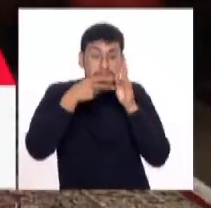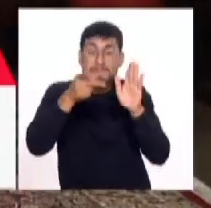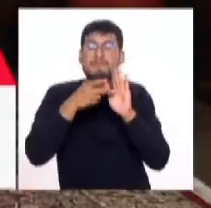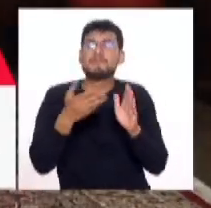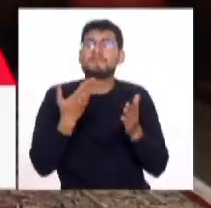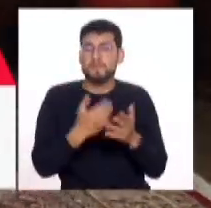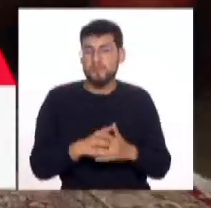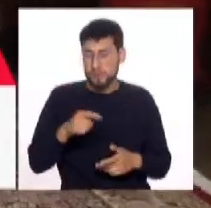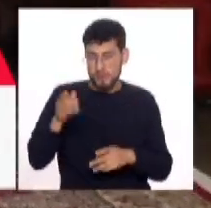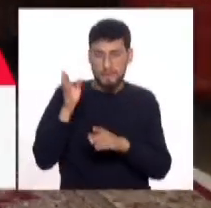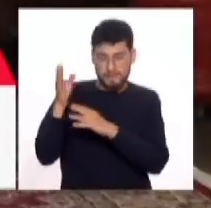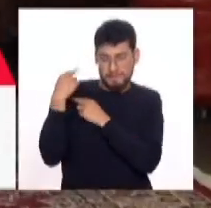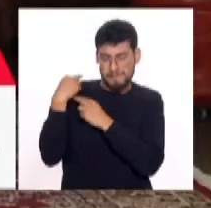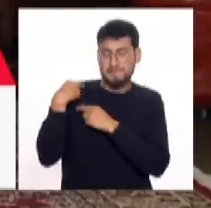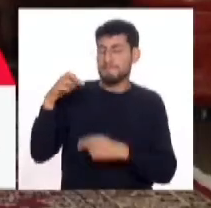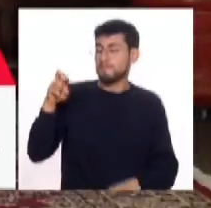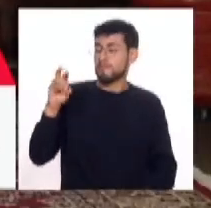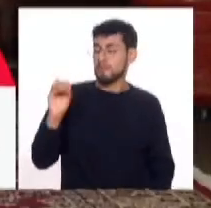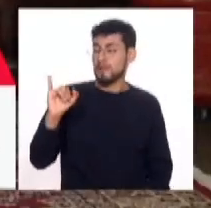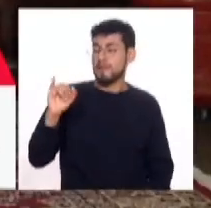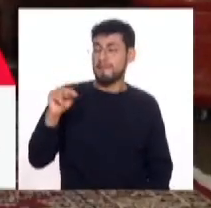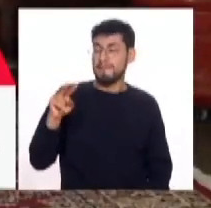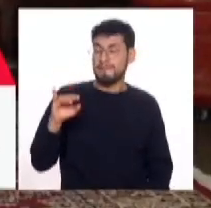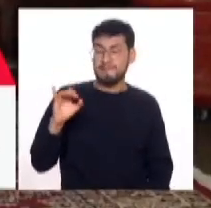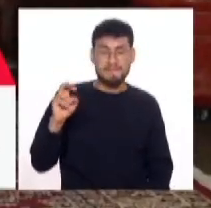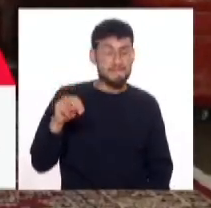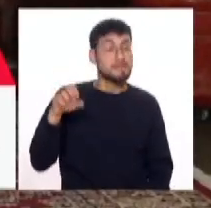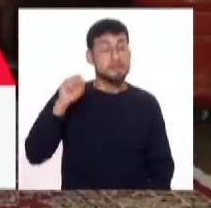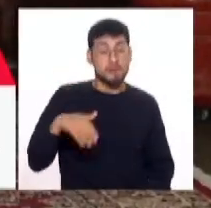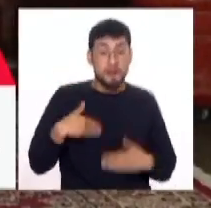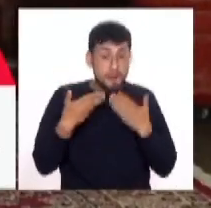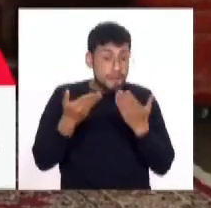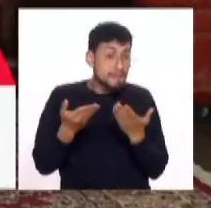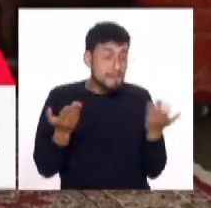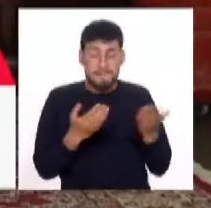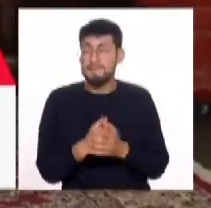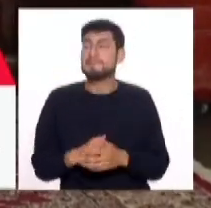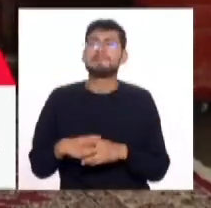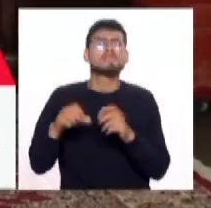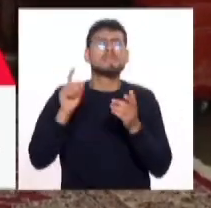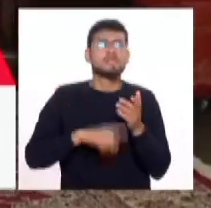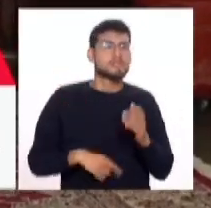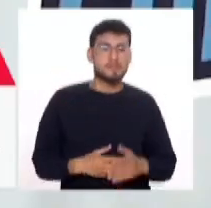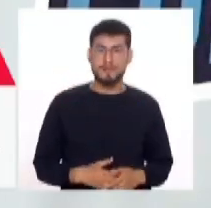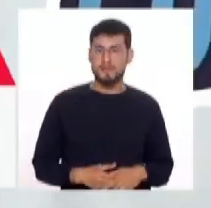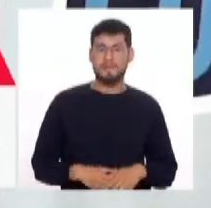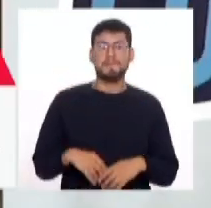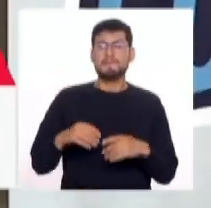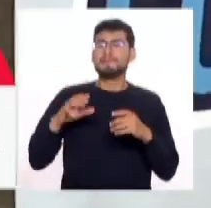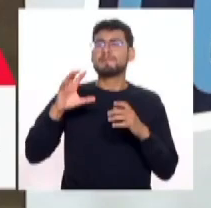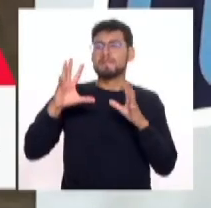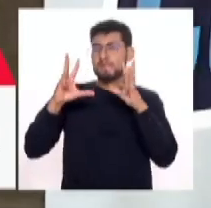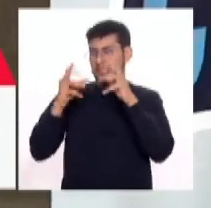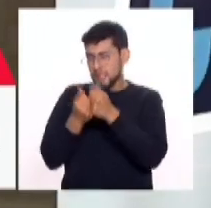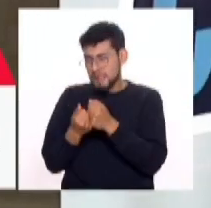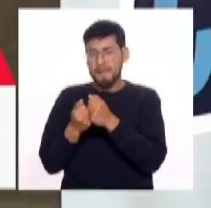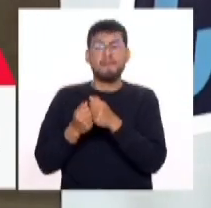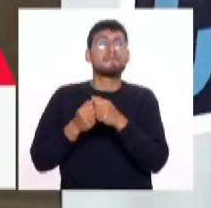de Proinversión, a efecto de que sea ejecutado mediante la modalidad de